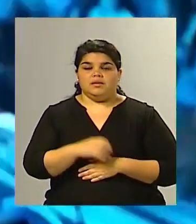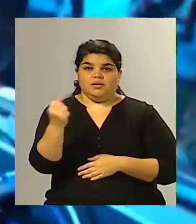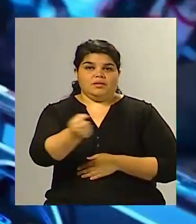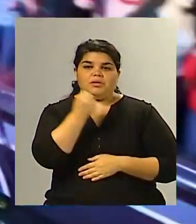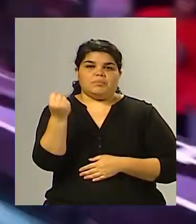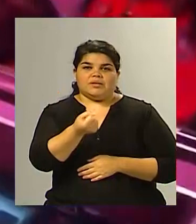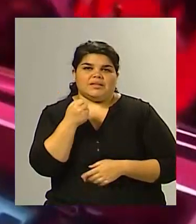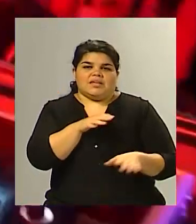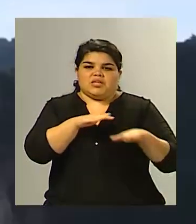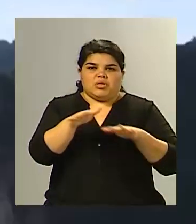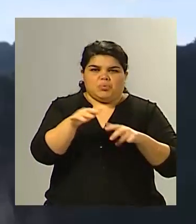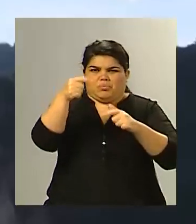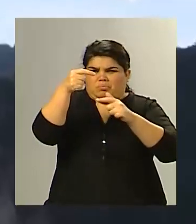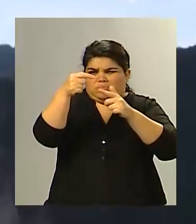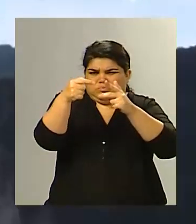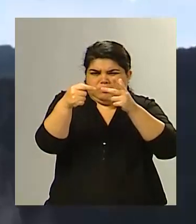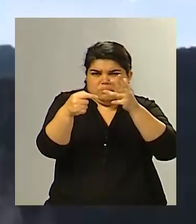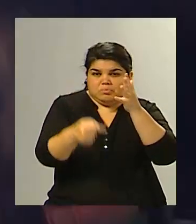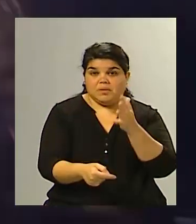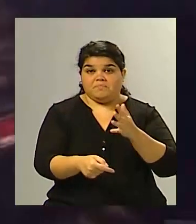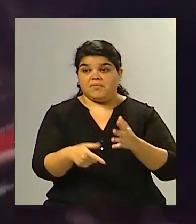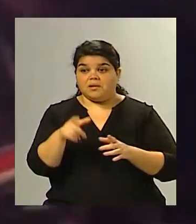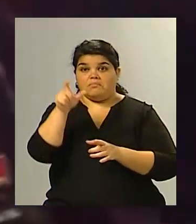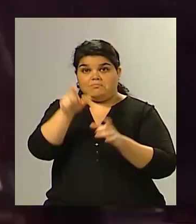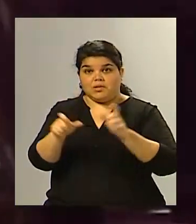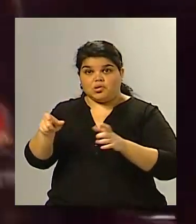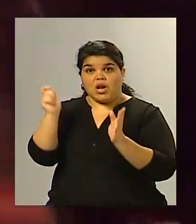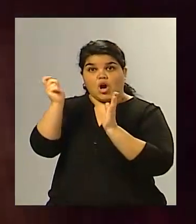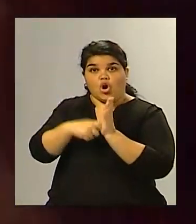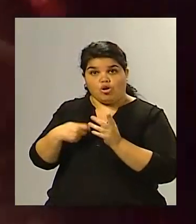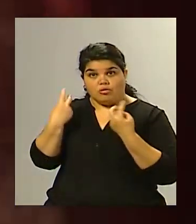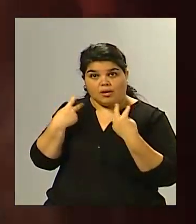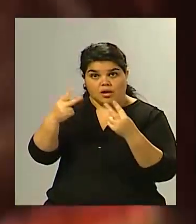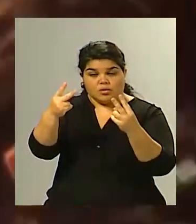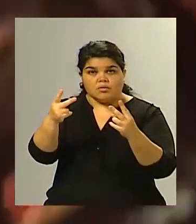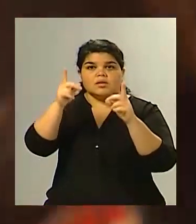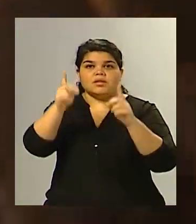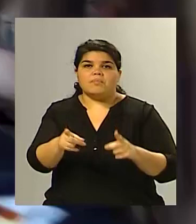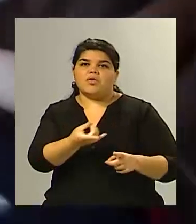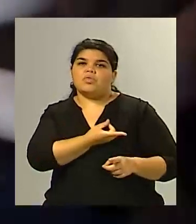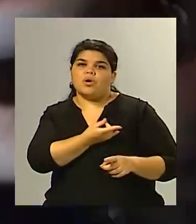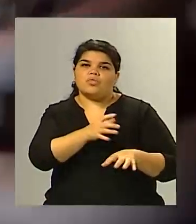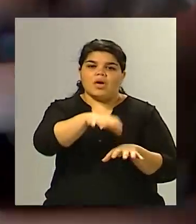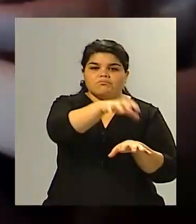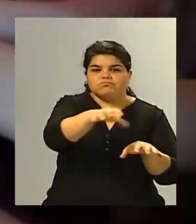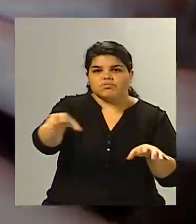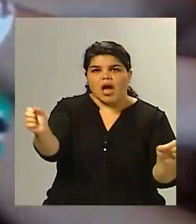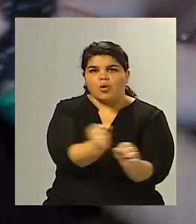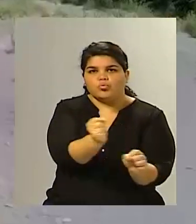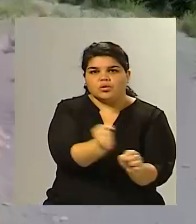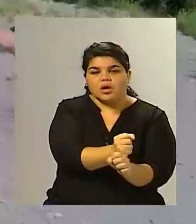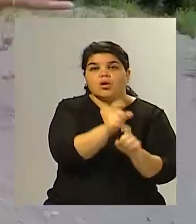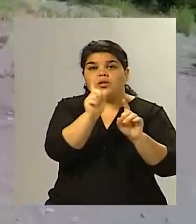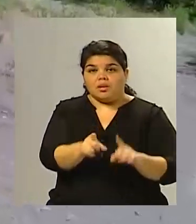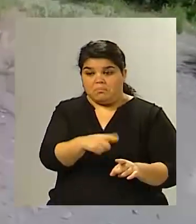situaciones desde el lado de quienes contratan el viaje, por supuesto, ir a buscar las agencias autorizadas y desde el lado de quienes